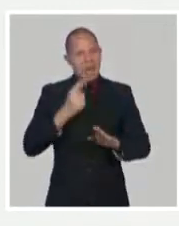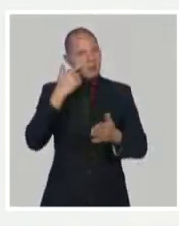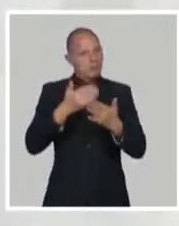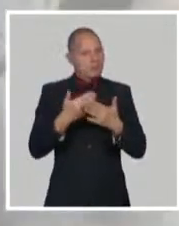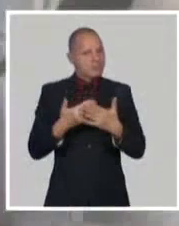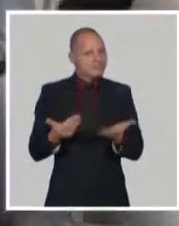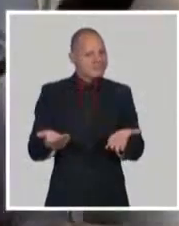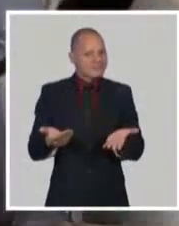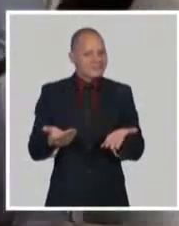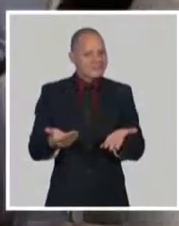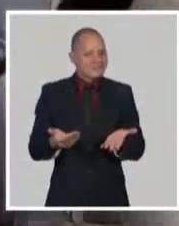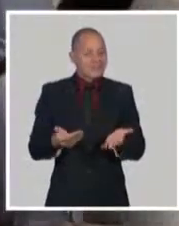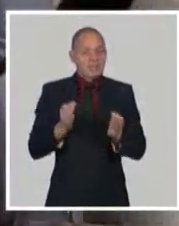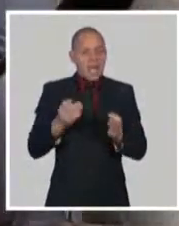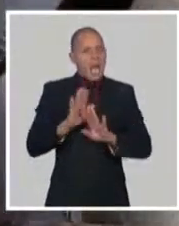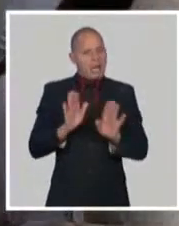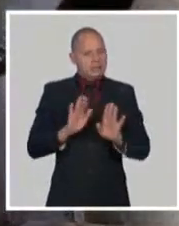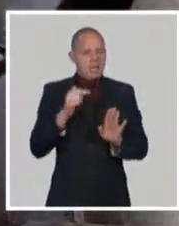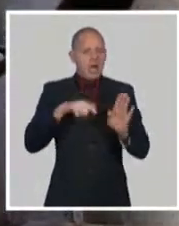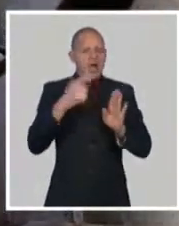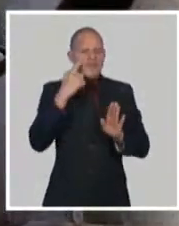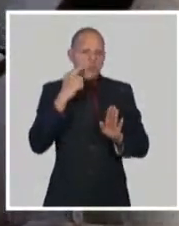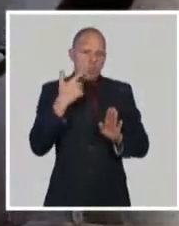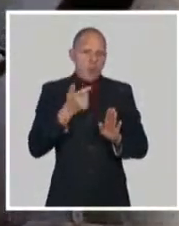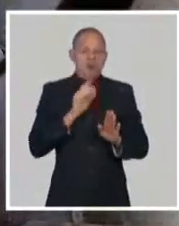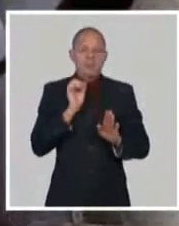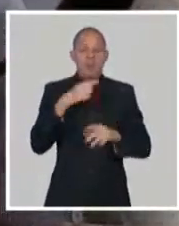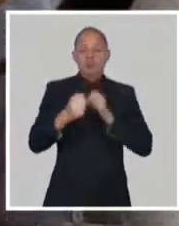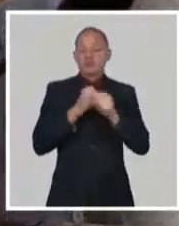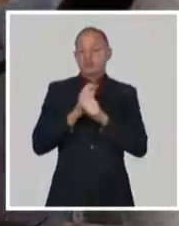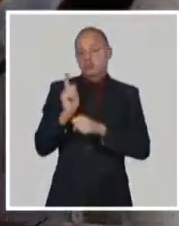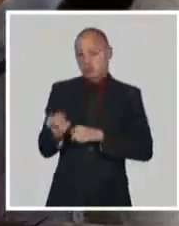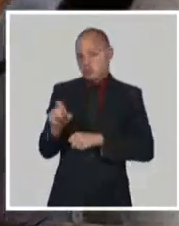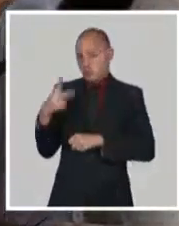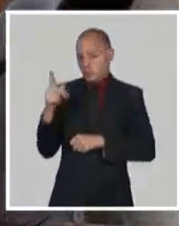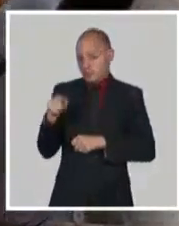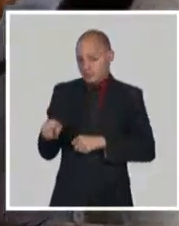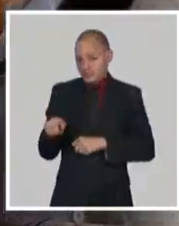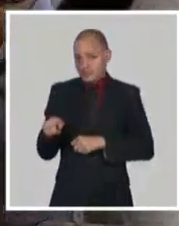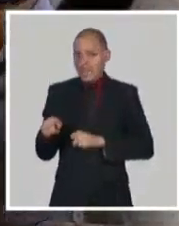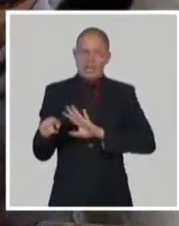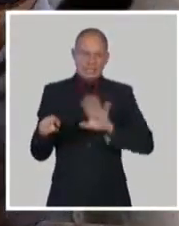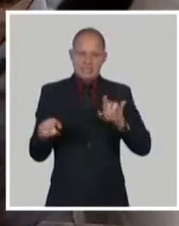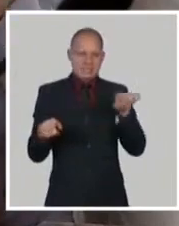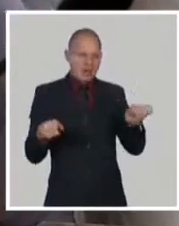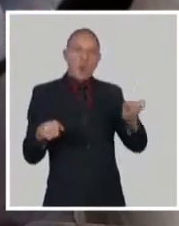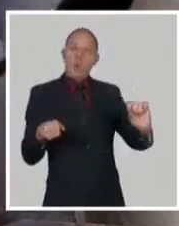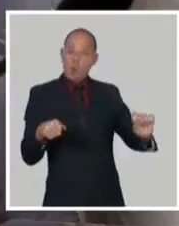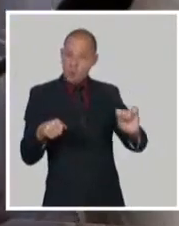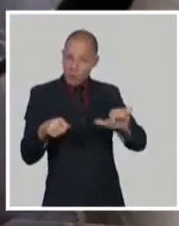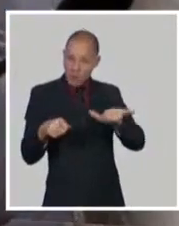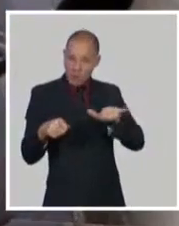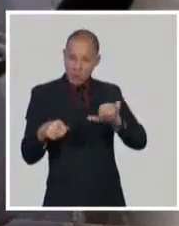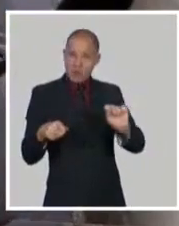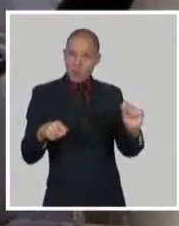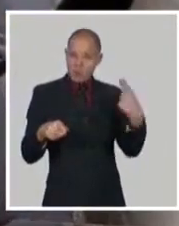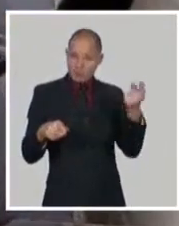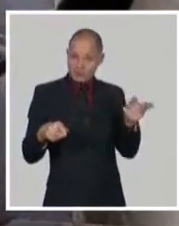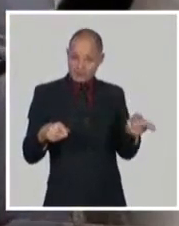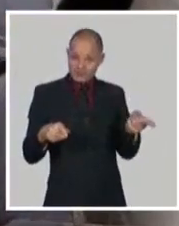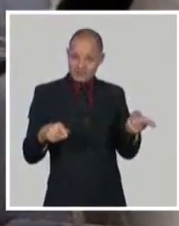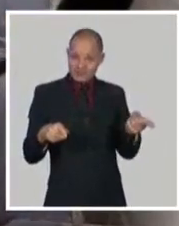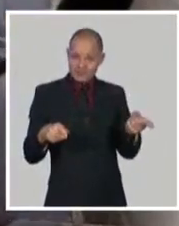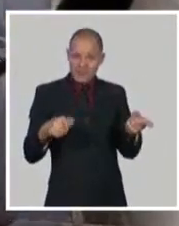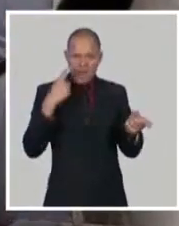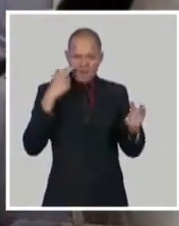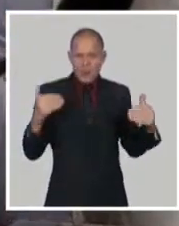esa fase 3. Estamos haciendo el escalado de Soberana 02. También empezamos a hacer el escalado de Soberana 01 también, para en